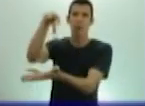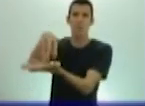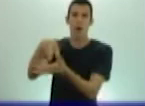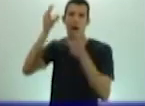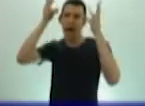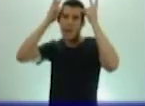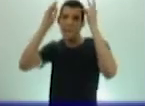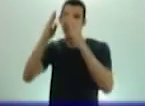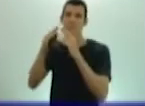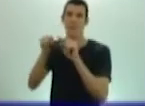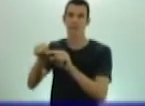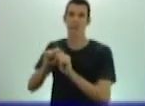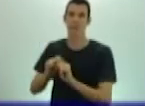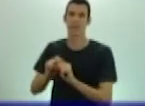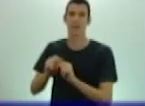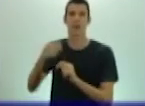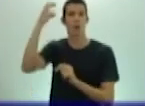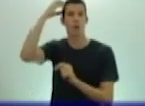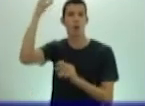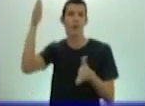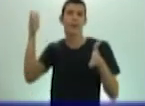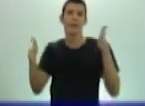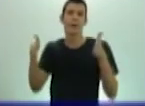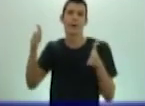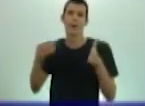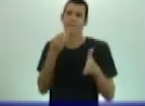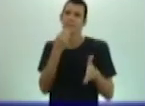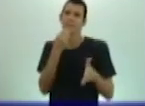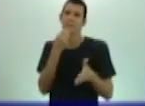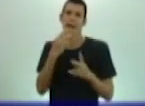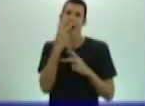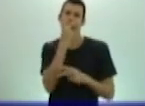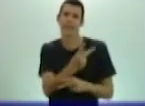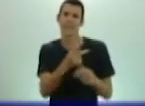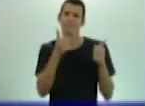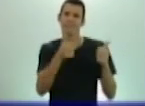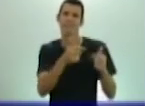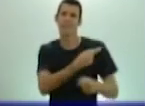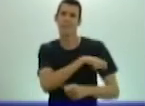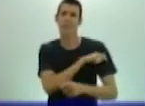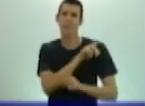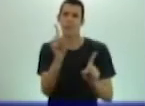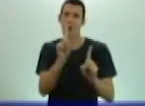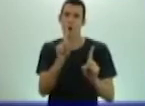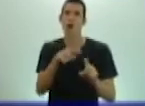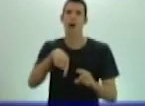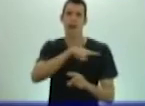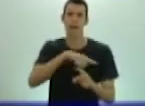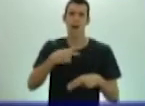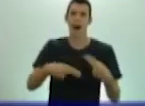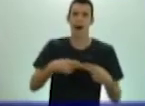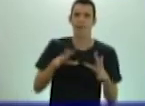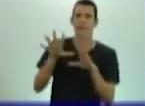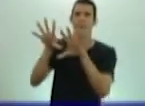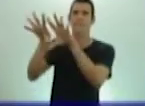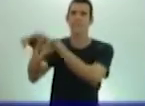sido encarcelados, y se está desarrollando simultáneamente el segundo Congreso de los Soviets. Y el primer problema